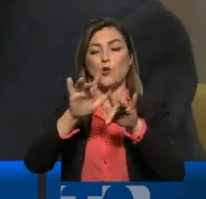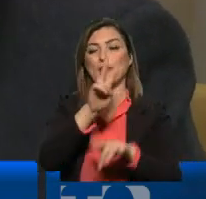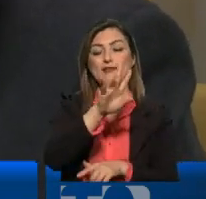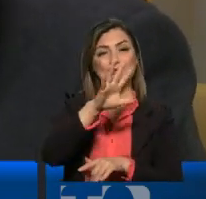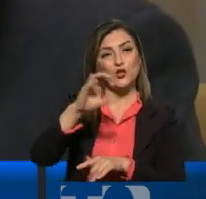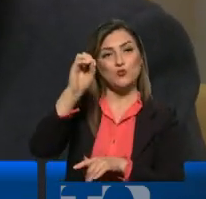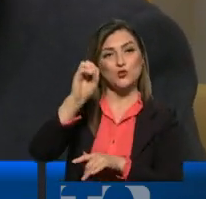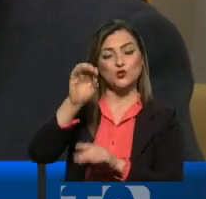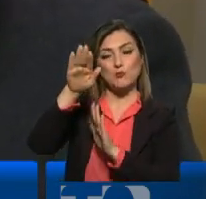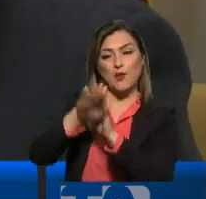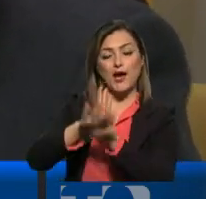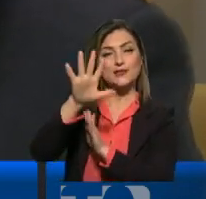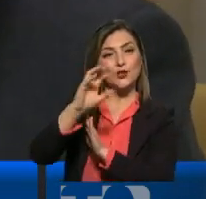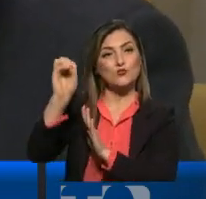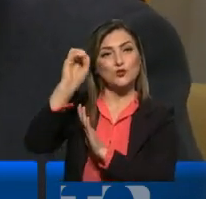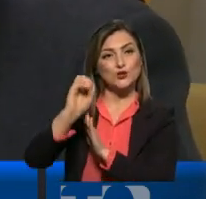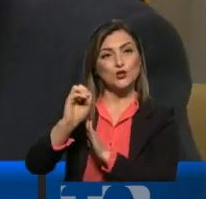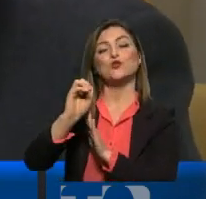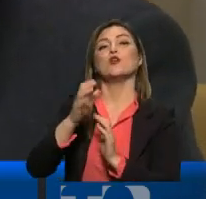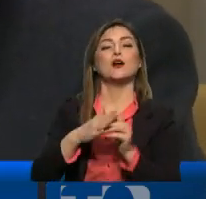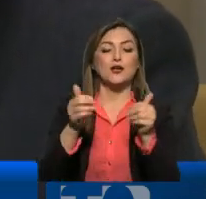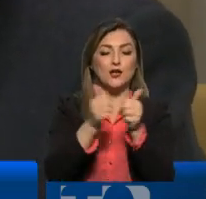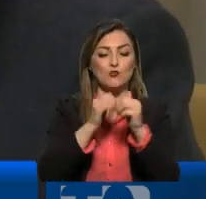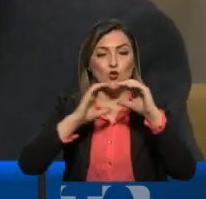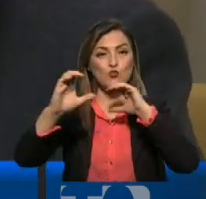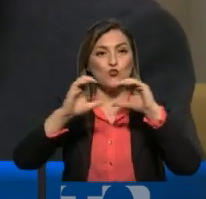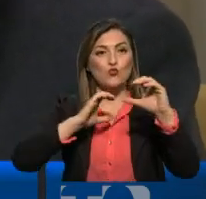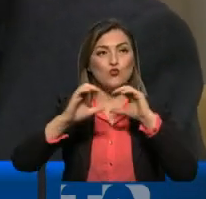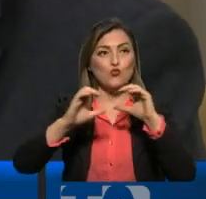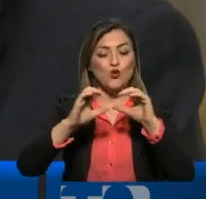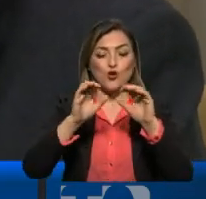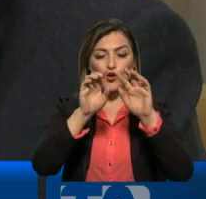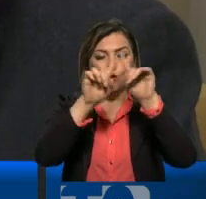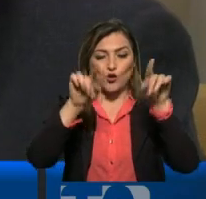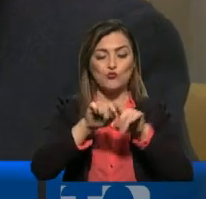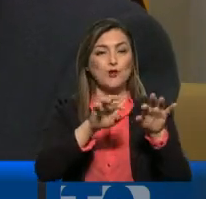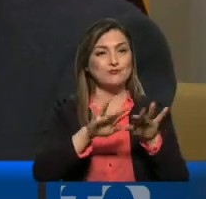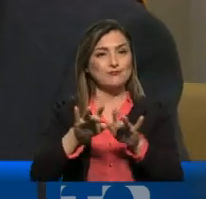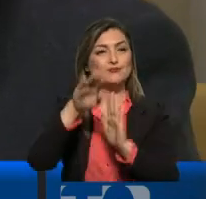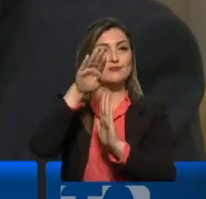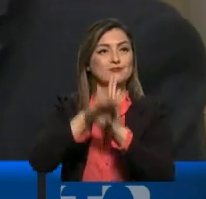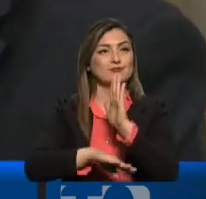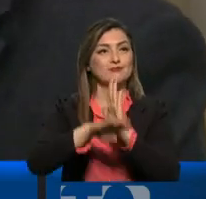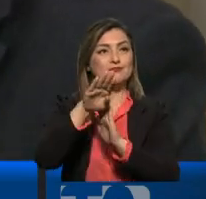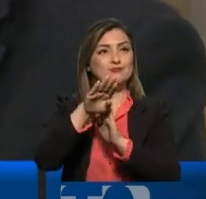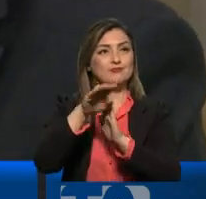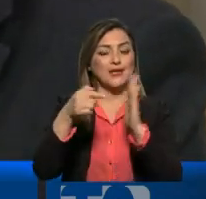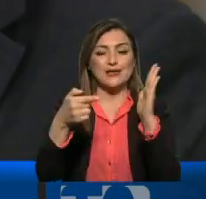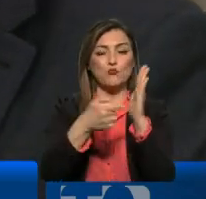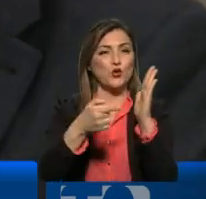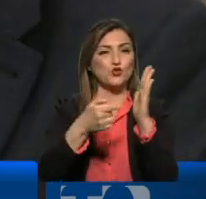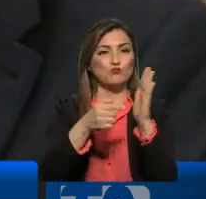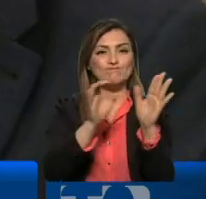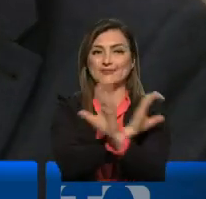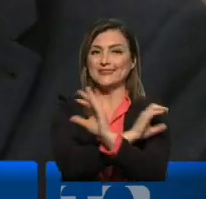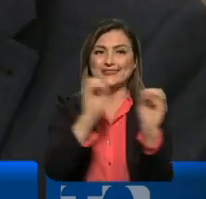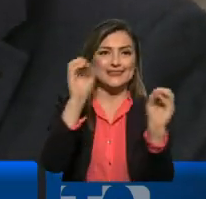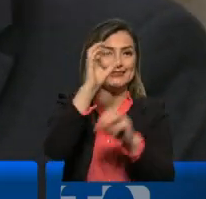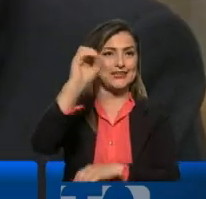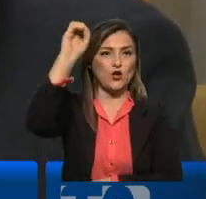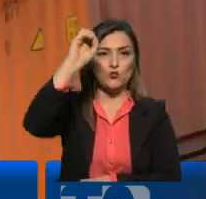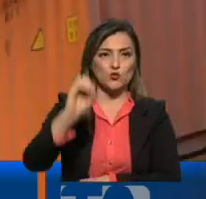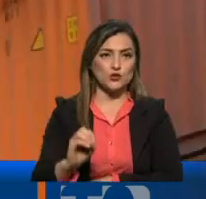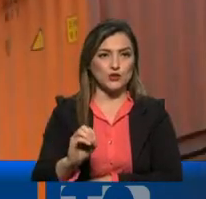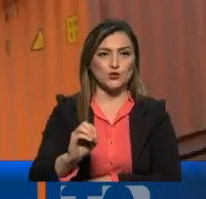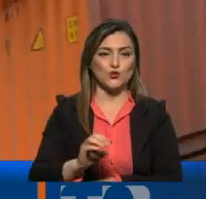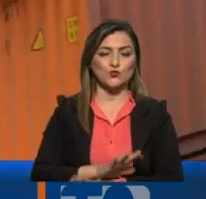25% al 5% de arancel. Equipos de comunicación y computadoras, etcétera, bajan definitivamente todas ellas a 0%